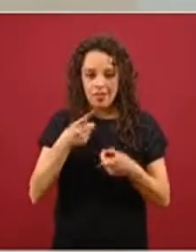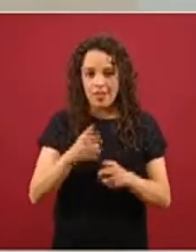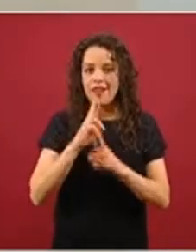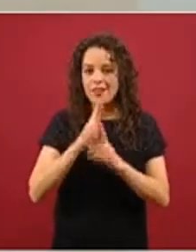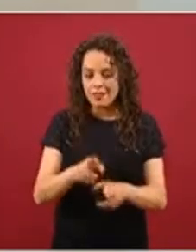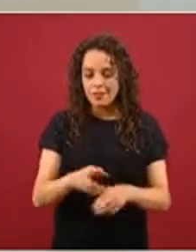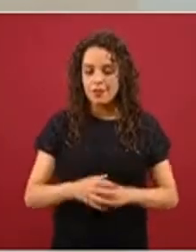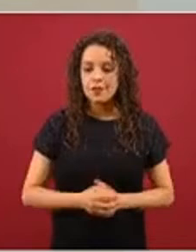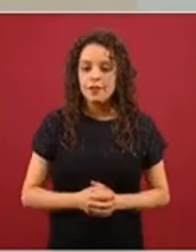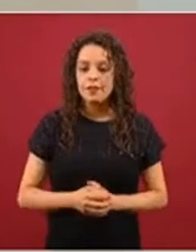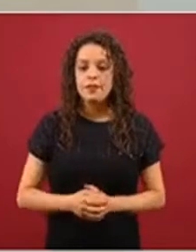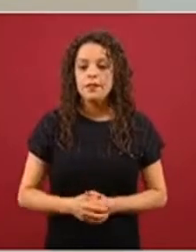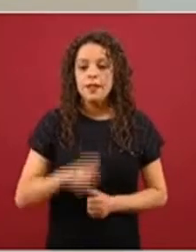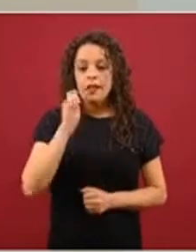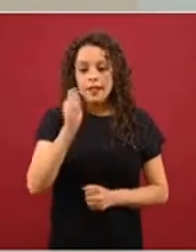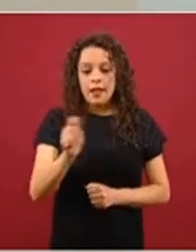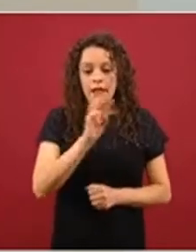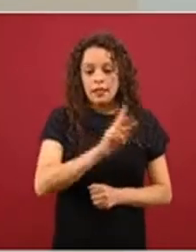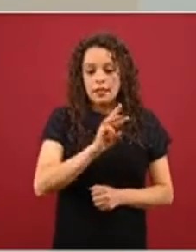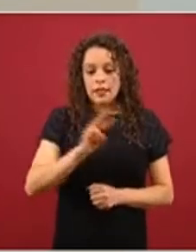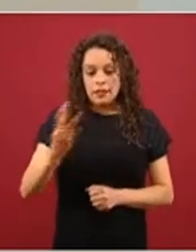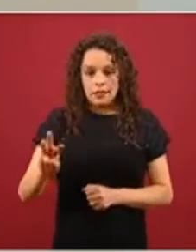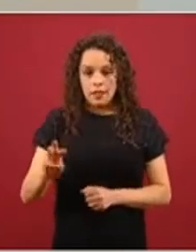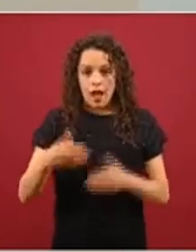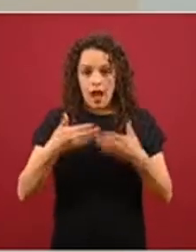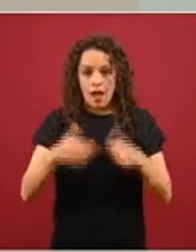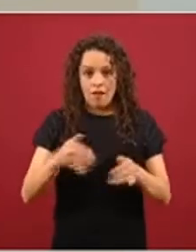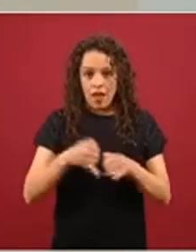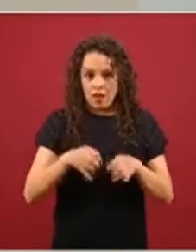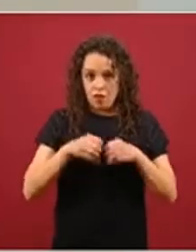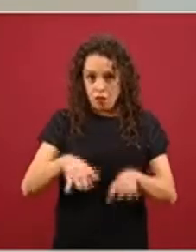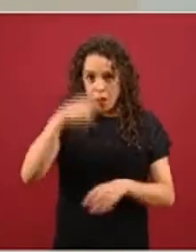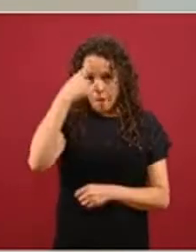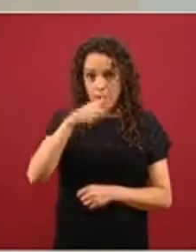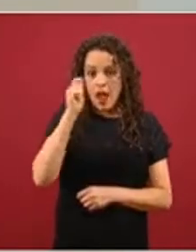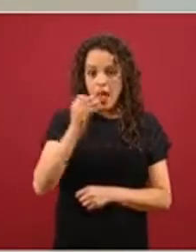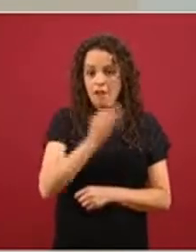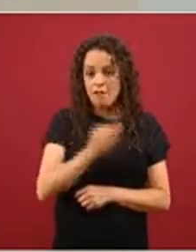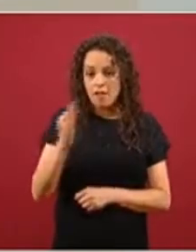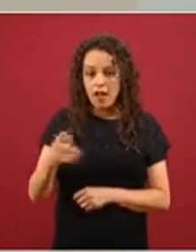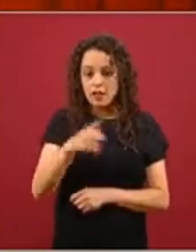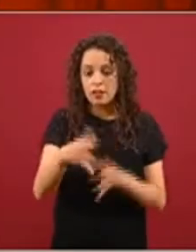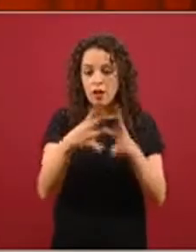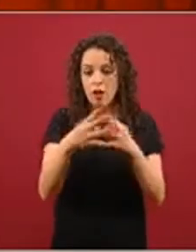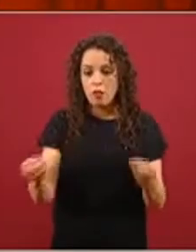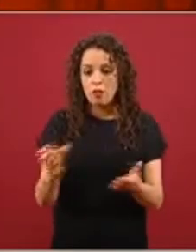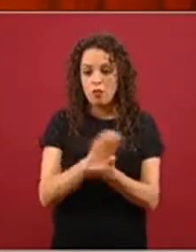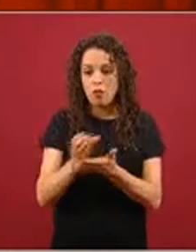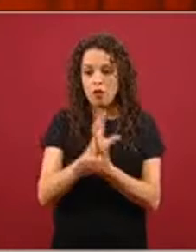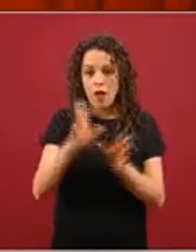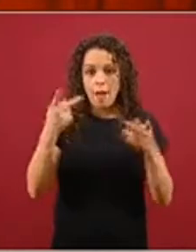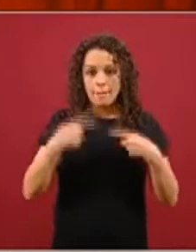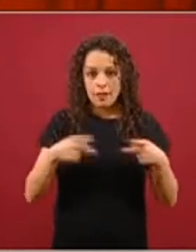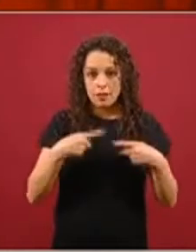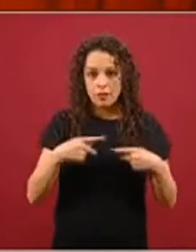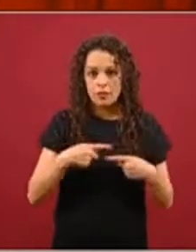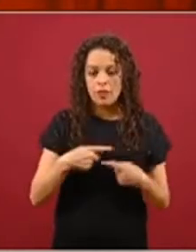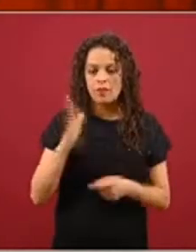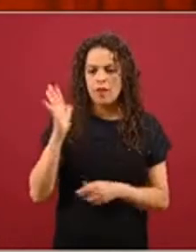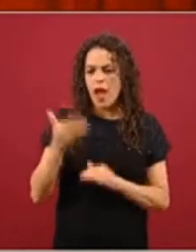Sobre los portales de datos abiertos y la fecha de recuperación, le comento lo siguiente, que lo había explicado el doctor